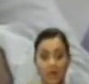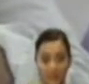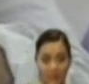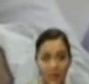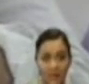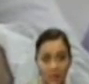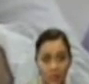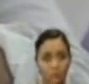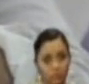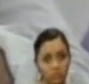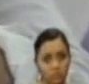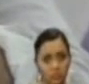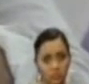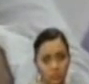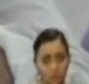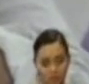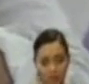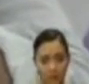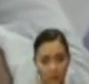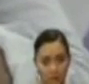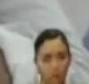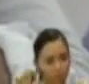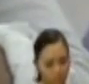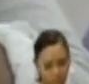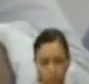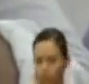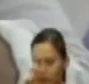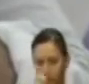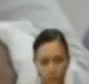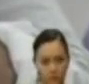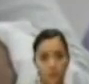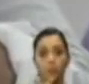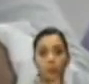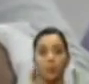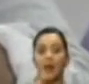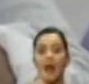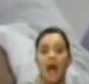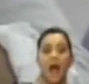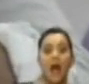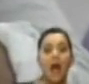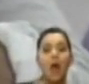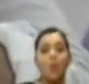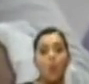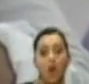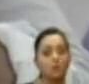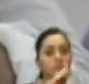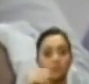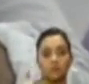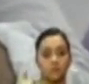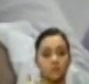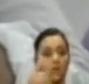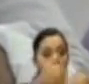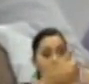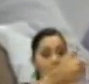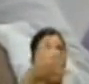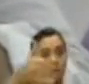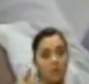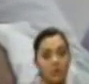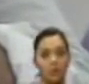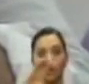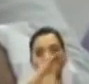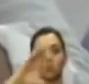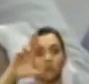firma de paz del 98, no los límites marítimos. Nosotros tenemos límites marítimos hasta con Costa Rica. Recién el año pasado logramos